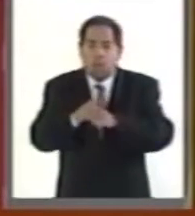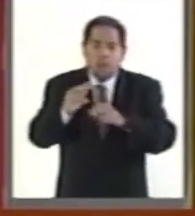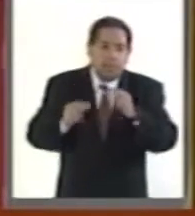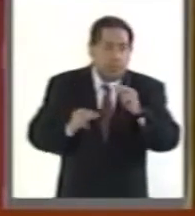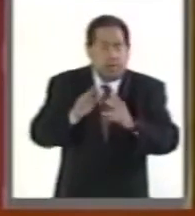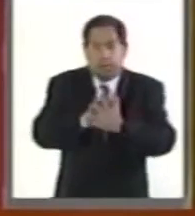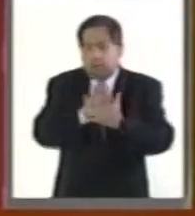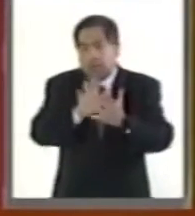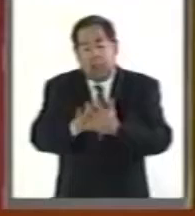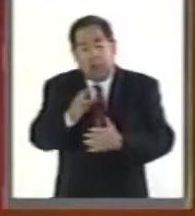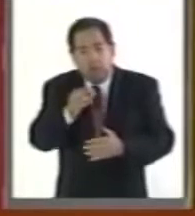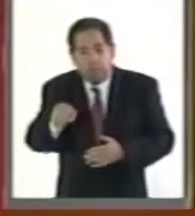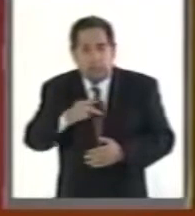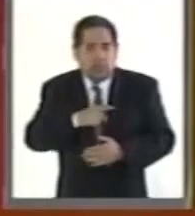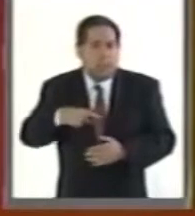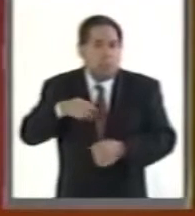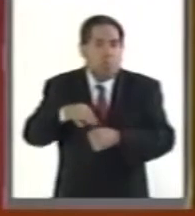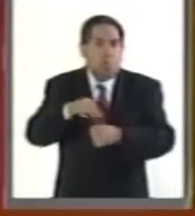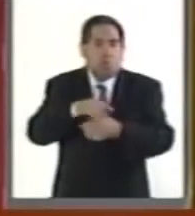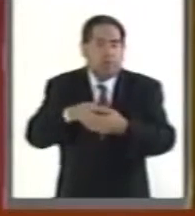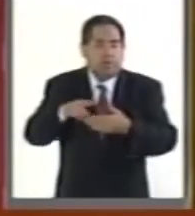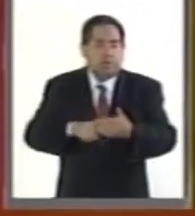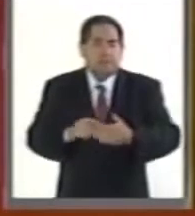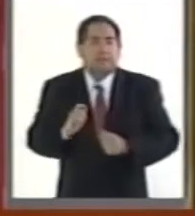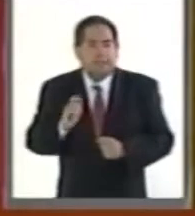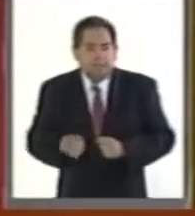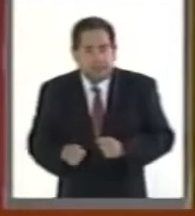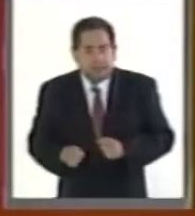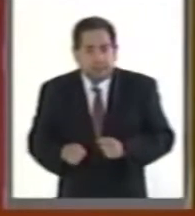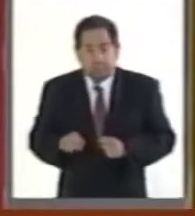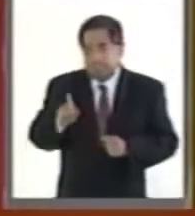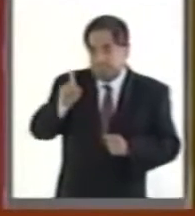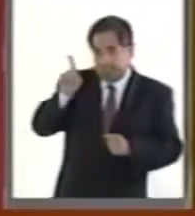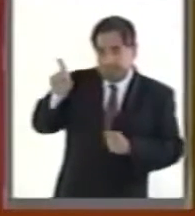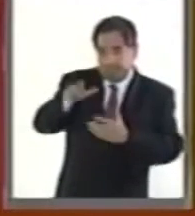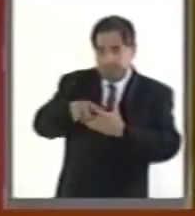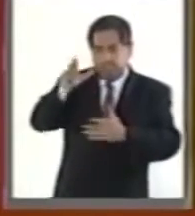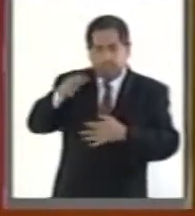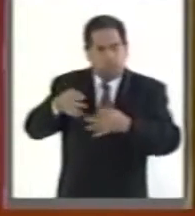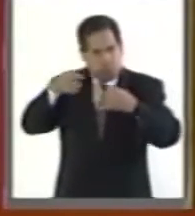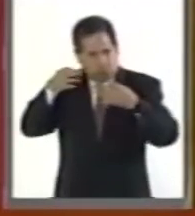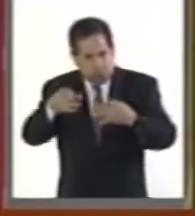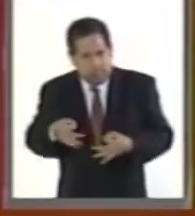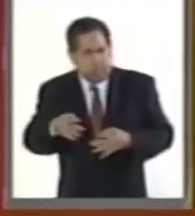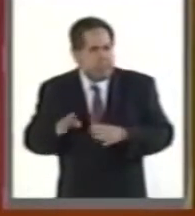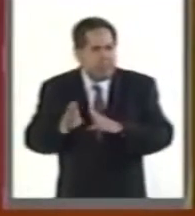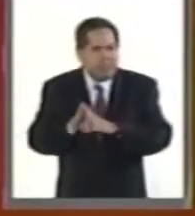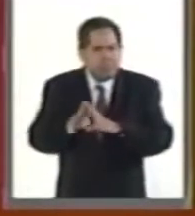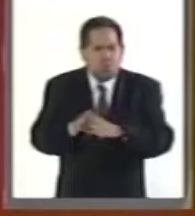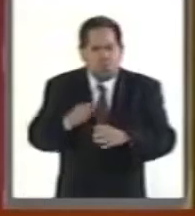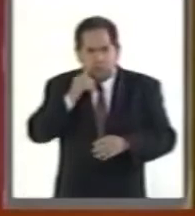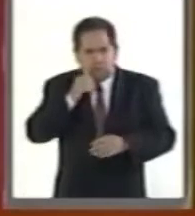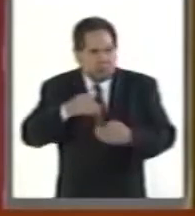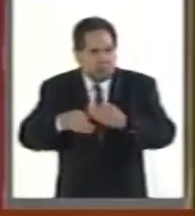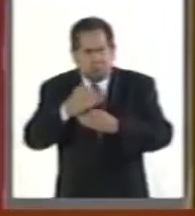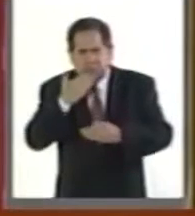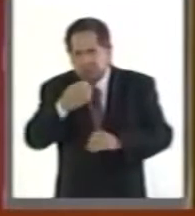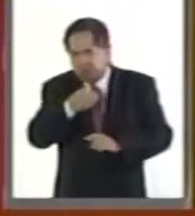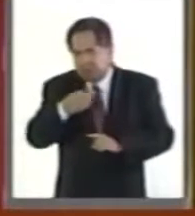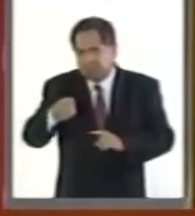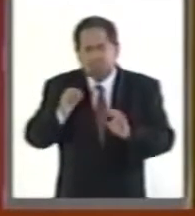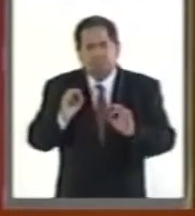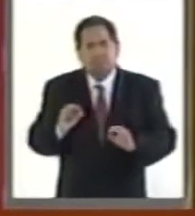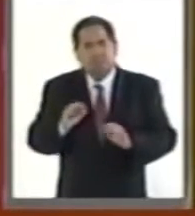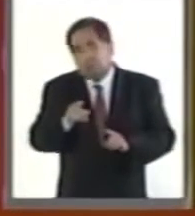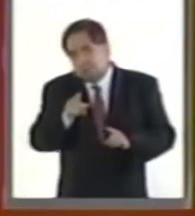de participación ciudadana. Es decir, es una democracia formal donde todo está bien y en tanto